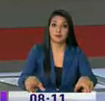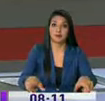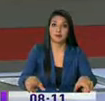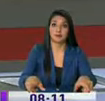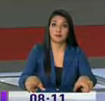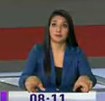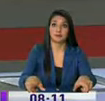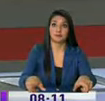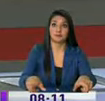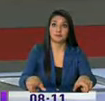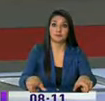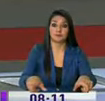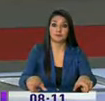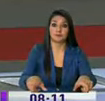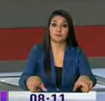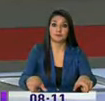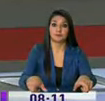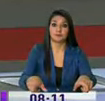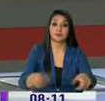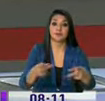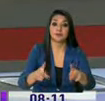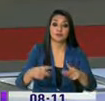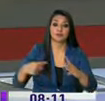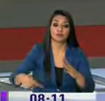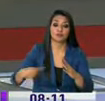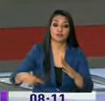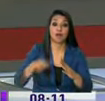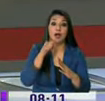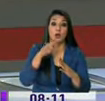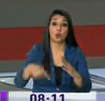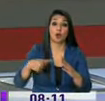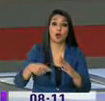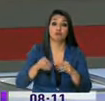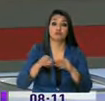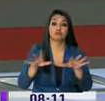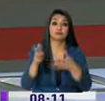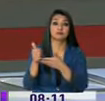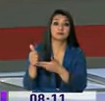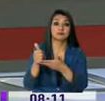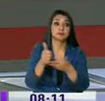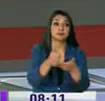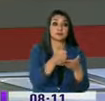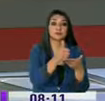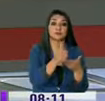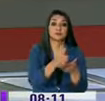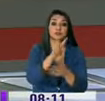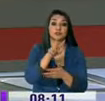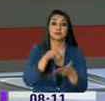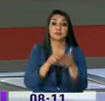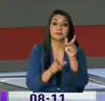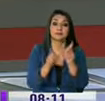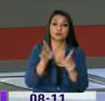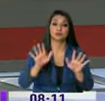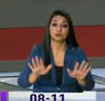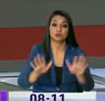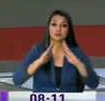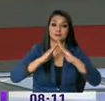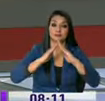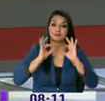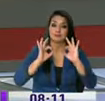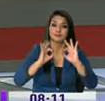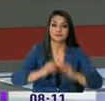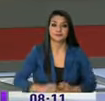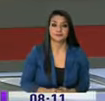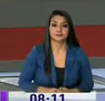da paso a la planta de aguas residuales que van a beneficiar alrededor de 2.000 personas que viven ahí. Enhorabuena,